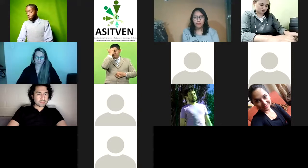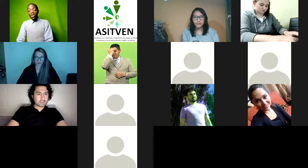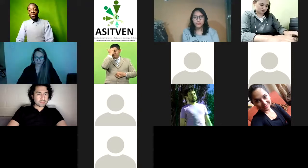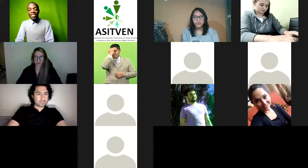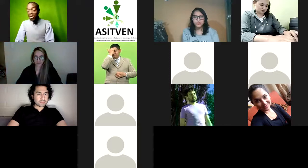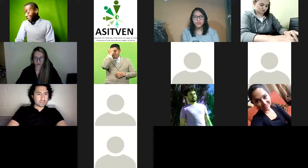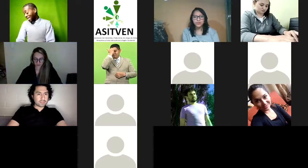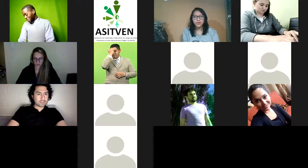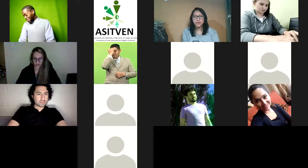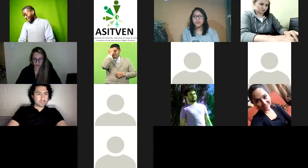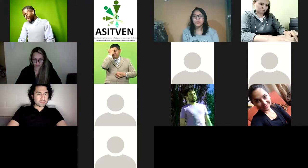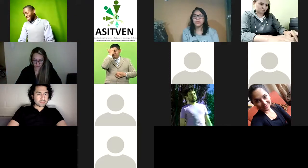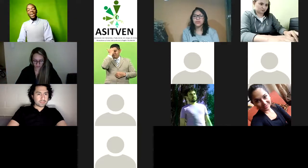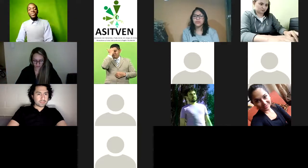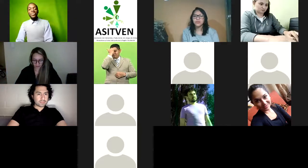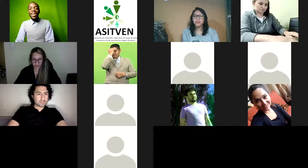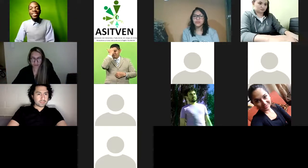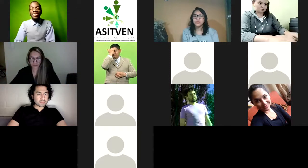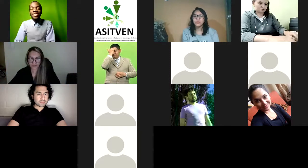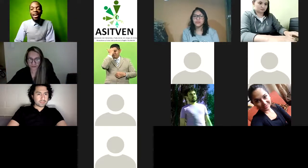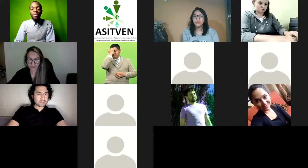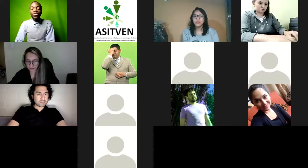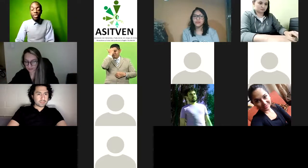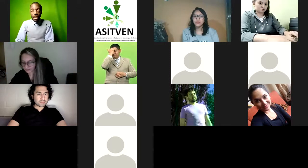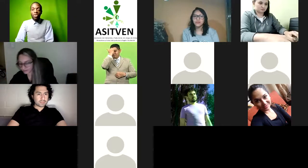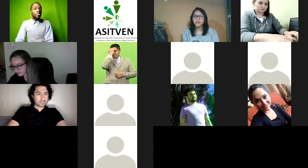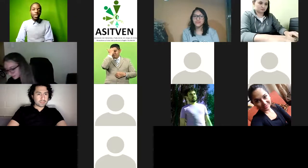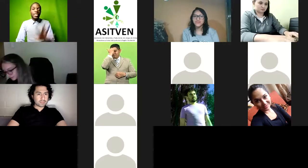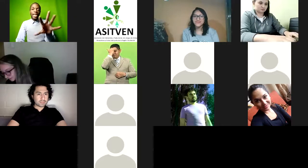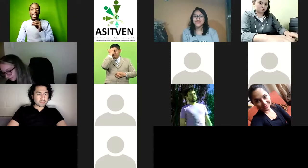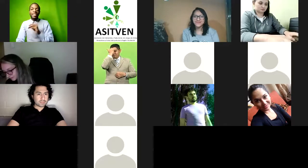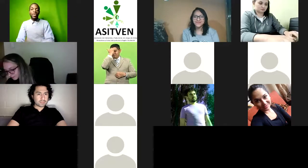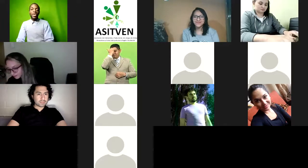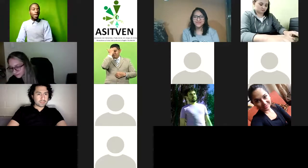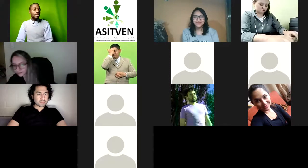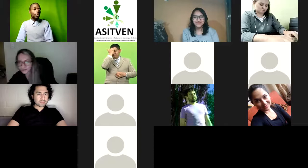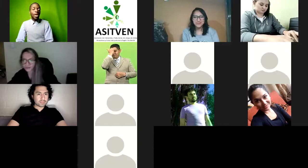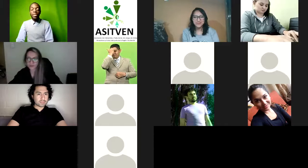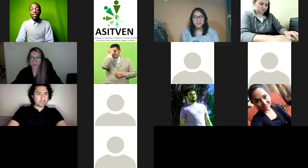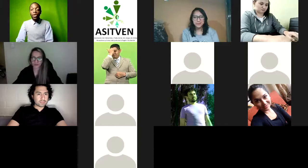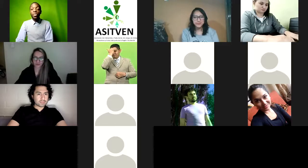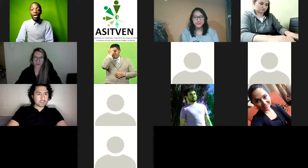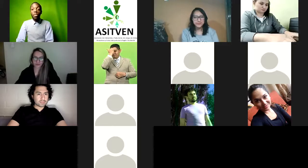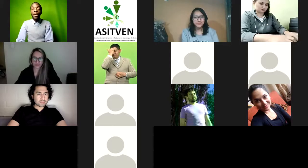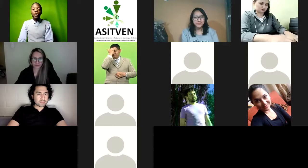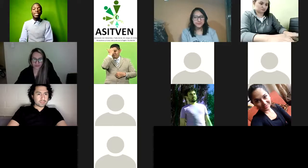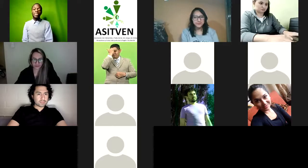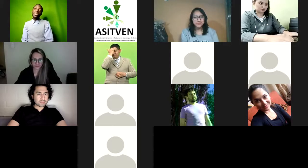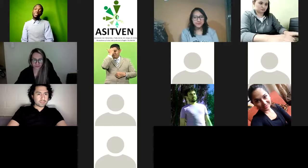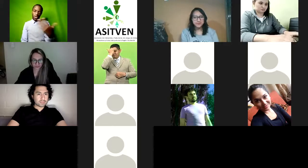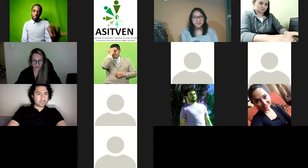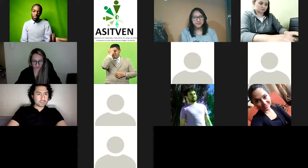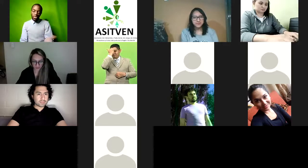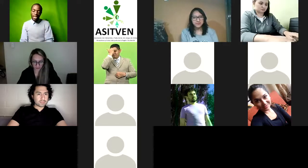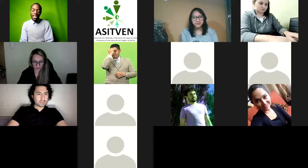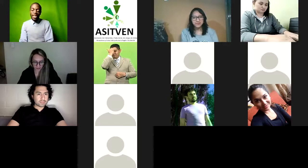Entonces, bueno, veo que estoy viendo aquí varios que ya han dado su videito. Entonces, sí, es hacer una imitación porque cumplen con ese